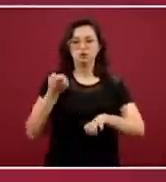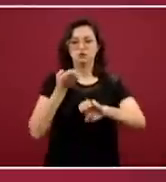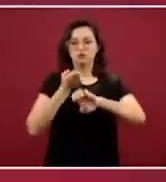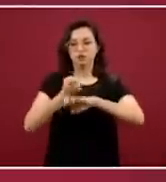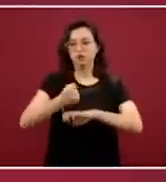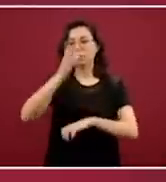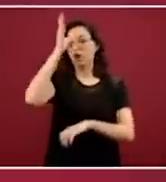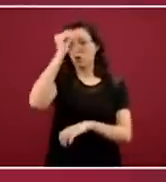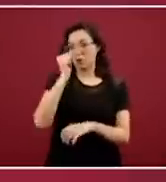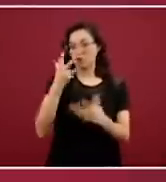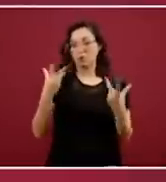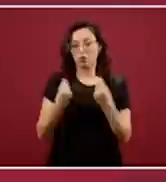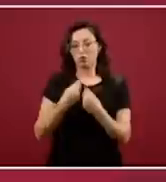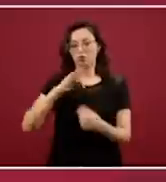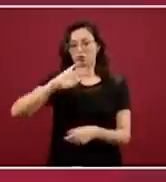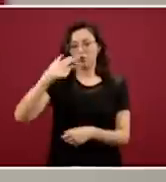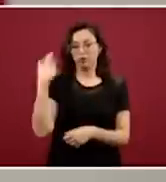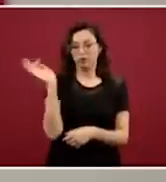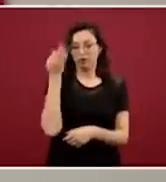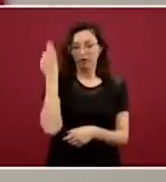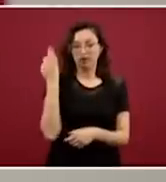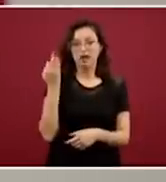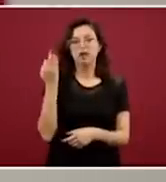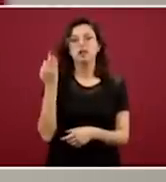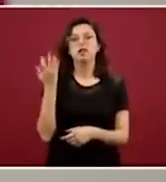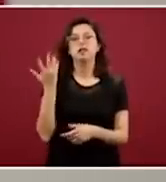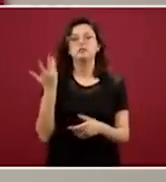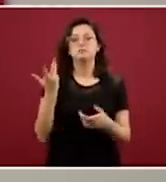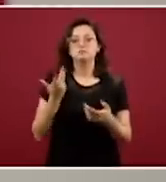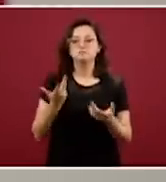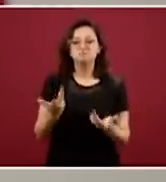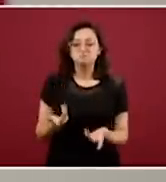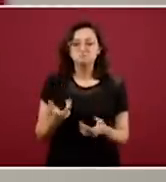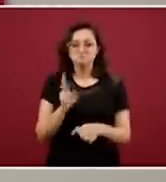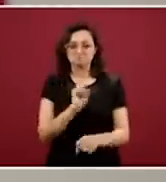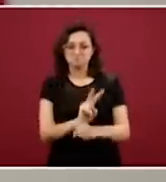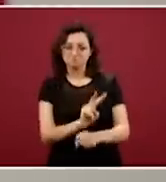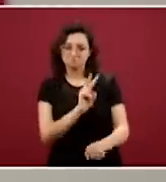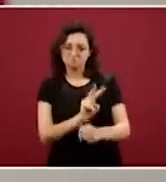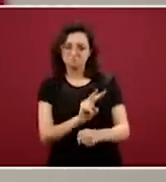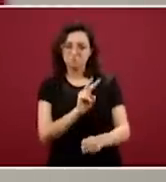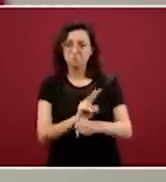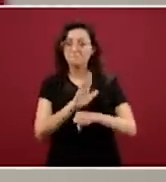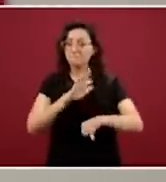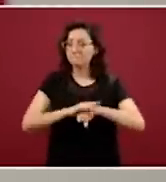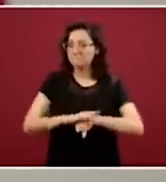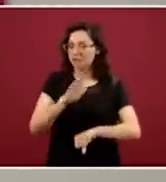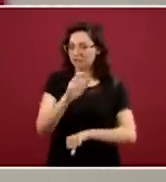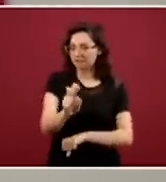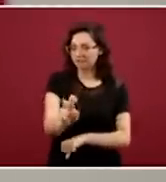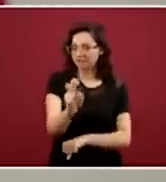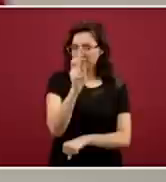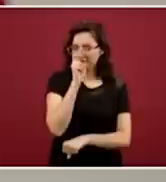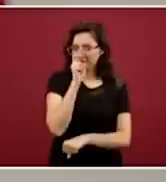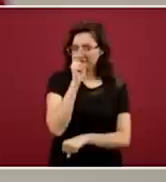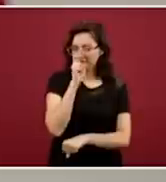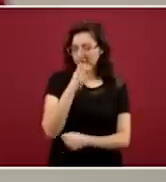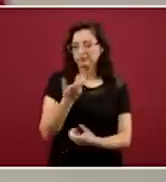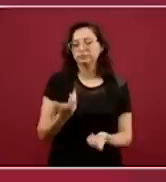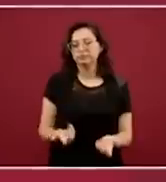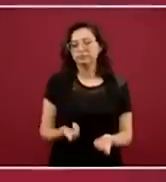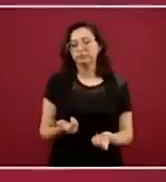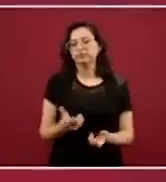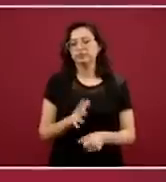acuerdo con nosotros, el gobierno estatal, ha tenido una vigilancia un tanto más activa, que